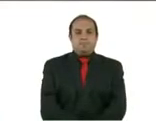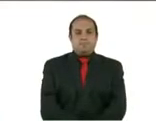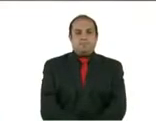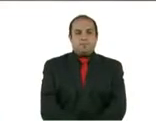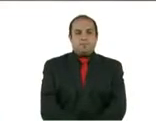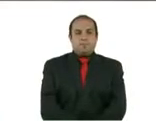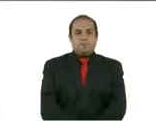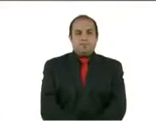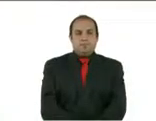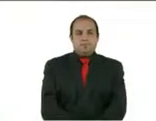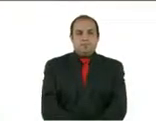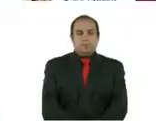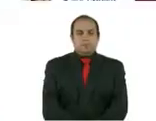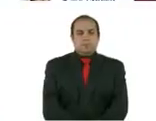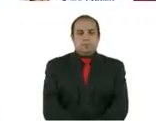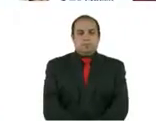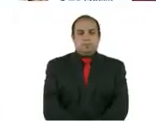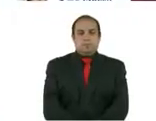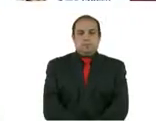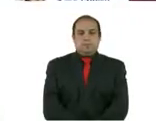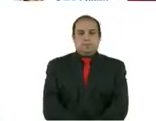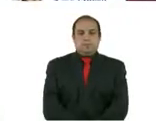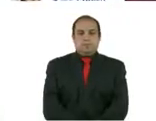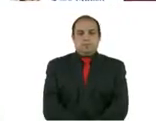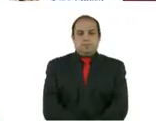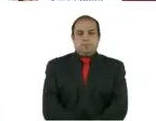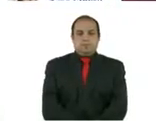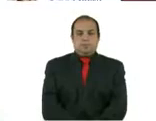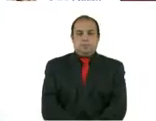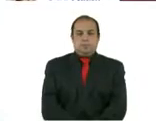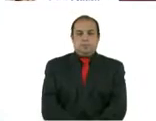los detalles y algo.